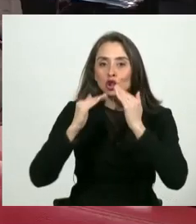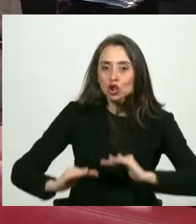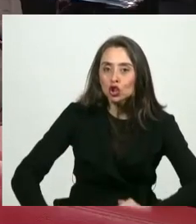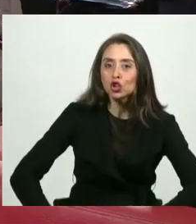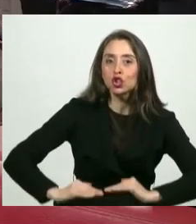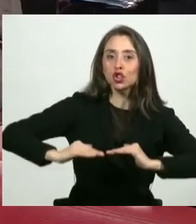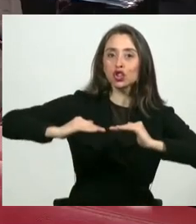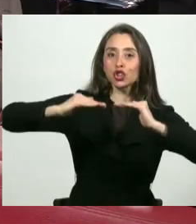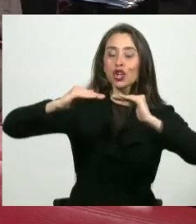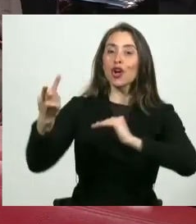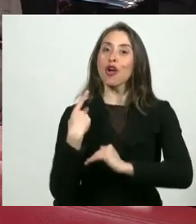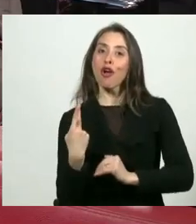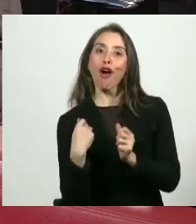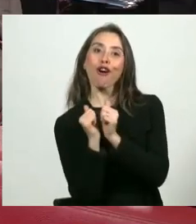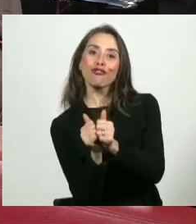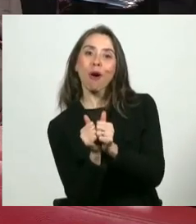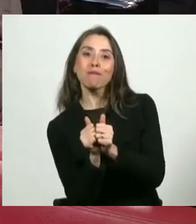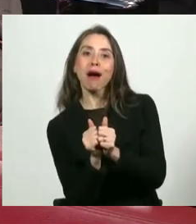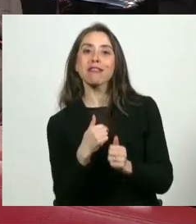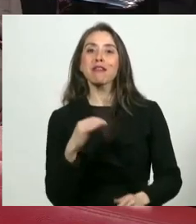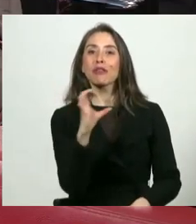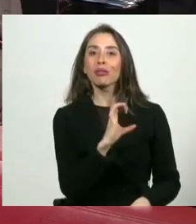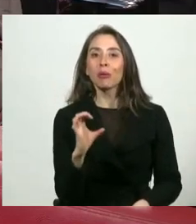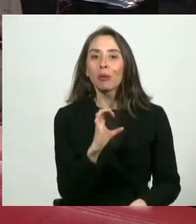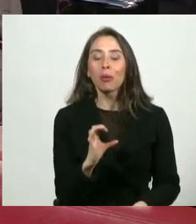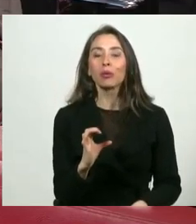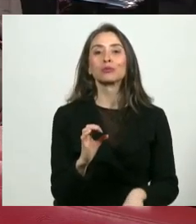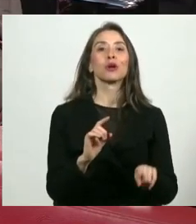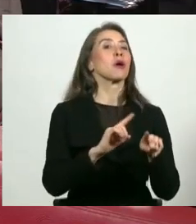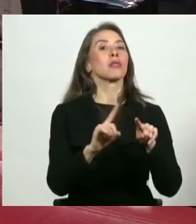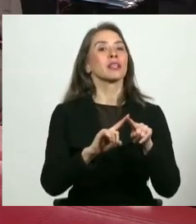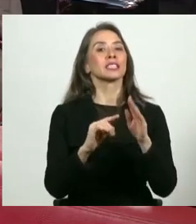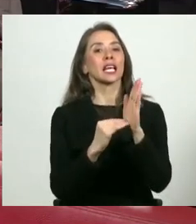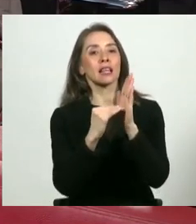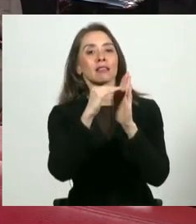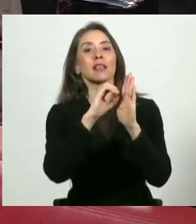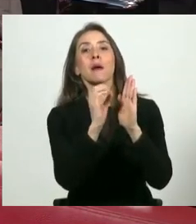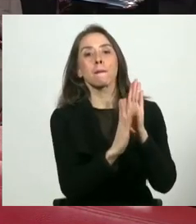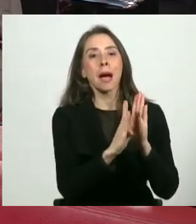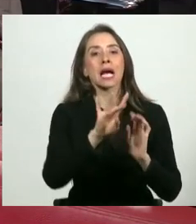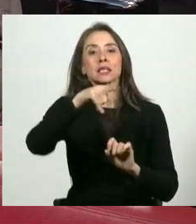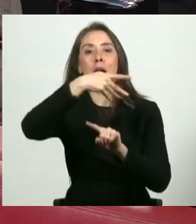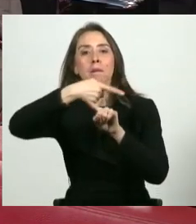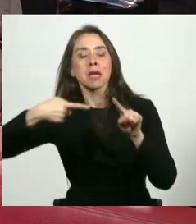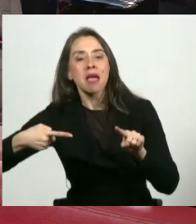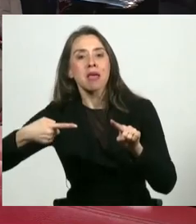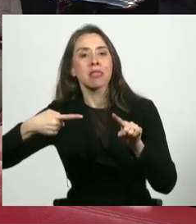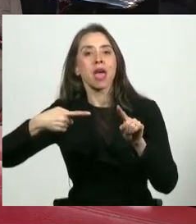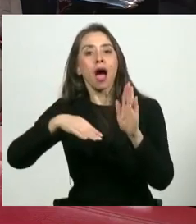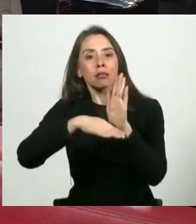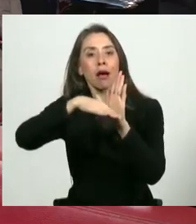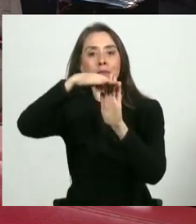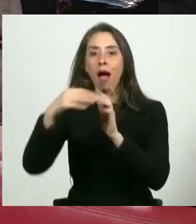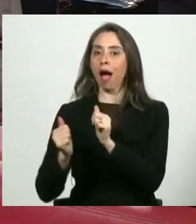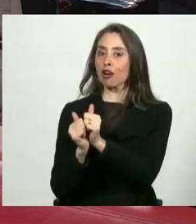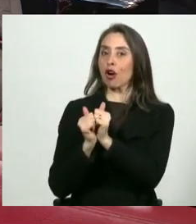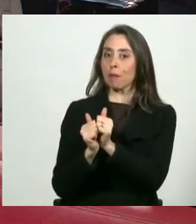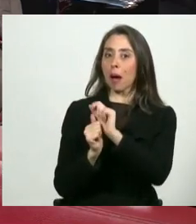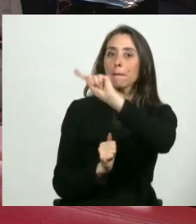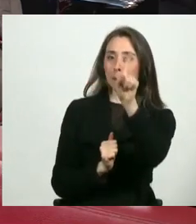pequeños, fueran compañeros nuestros en nuestro curso, en los diferentes grados, en la básica, en la media, ¿sería